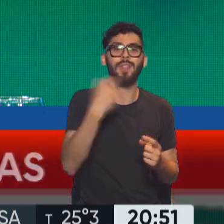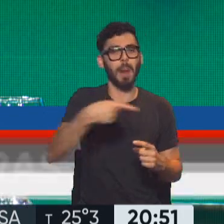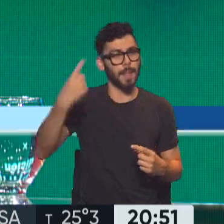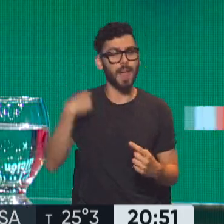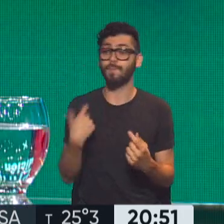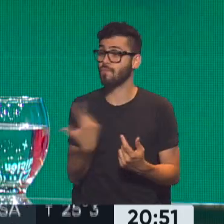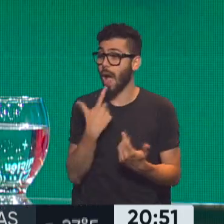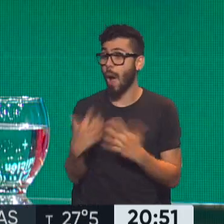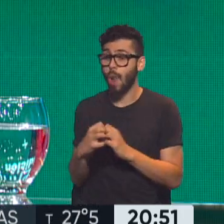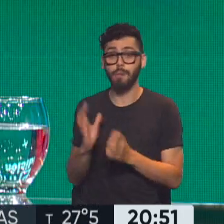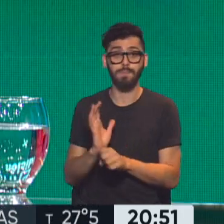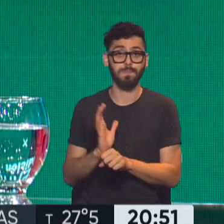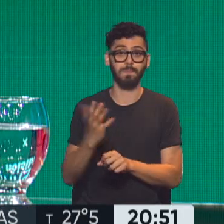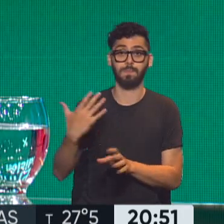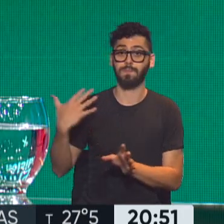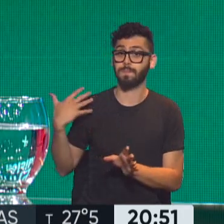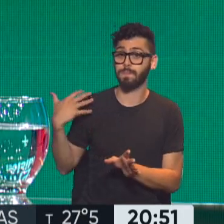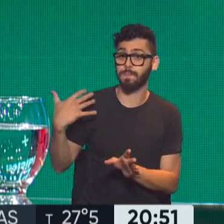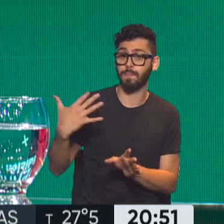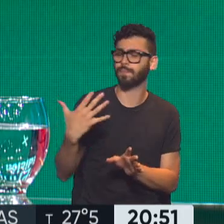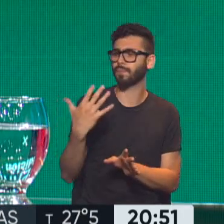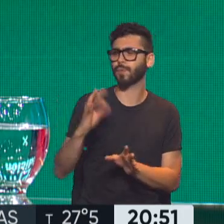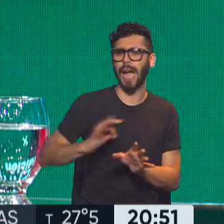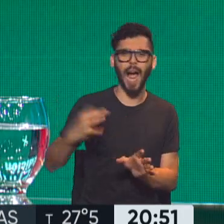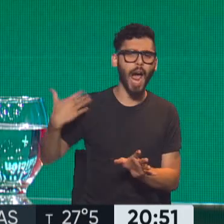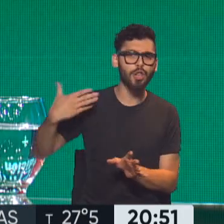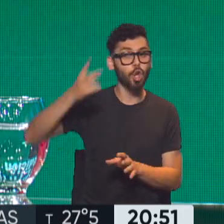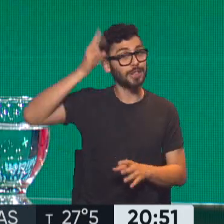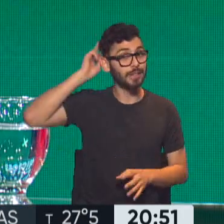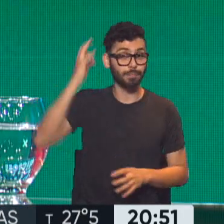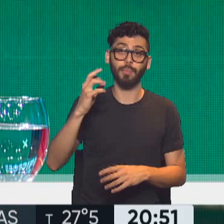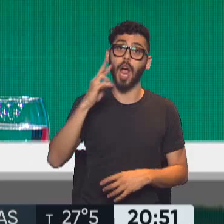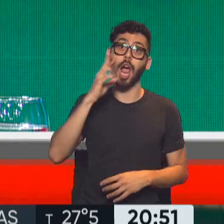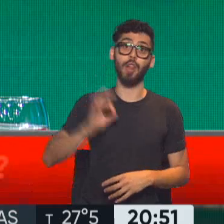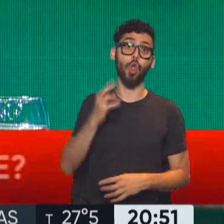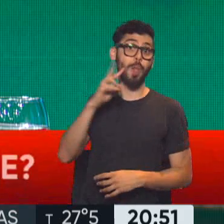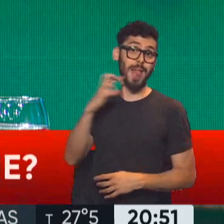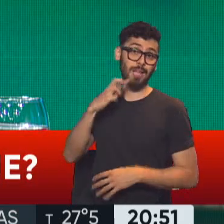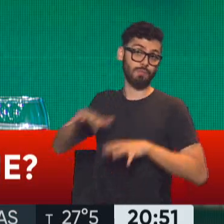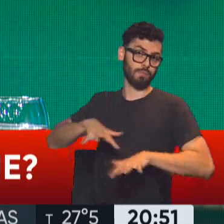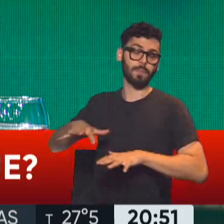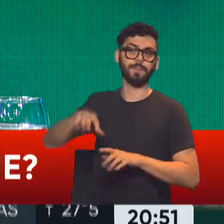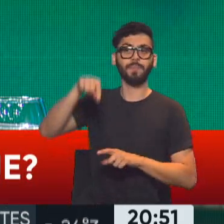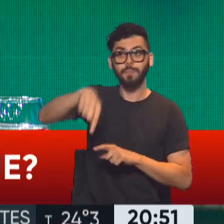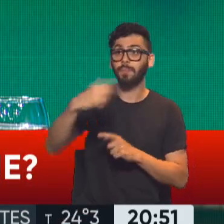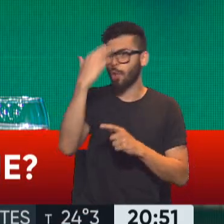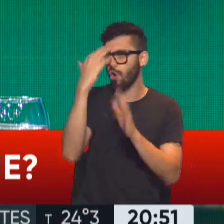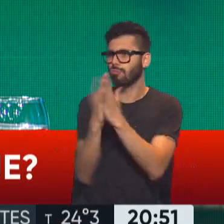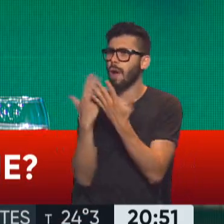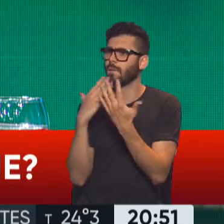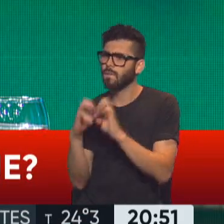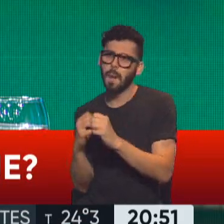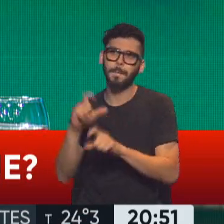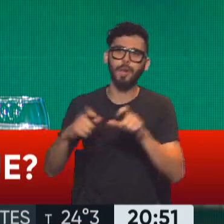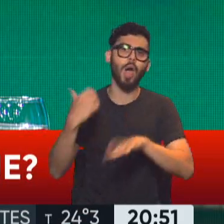¿cómo puede ser después de este proceso que estamos viendo en estos últimos años en Chile, especialmente después de 2019, también discutiendo una nueva constitución, con la gente en